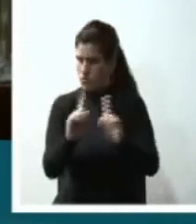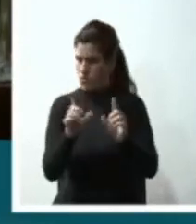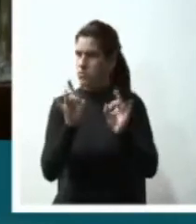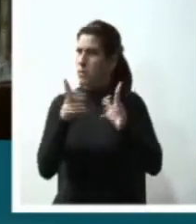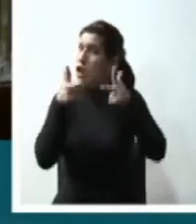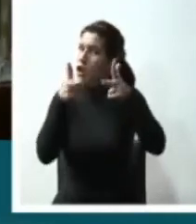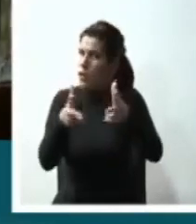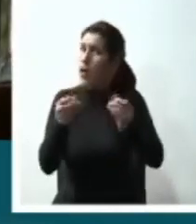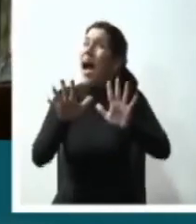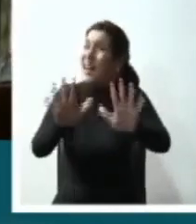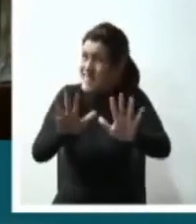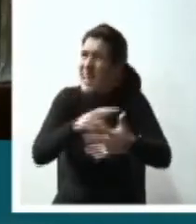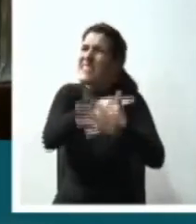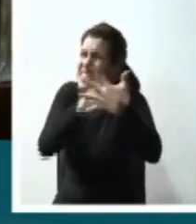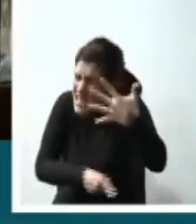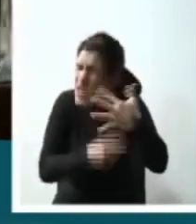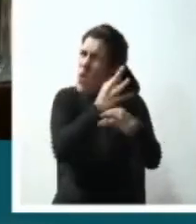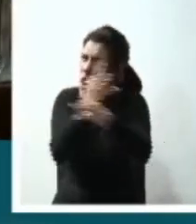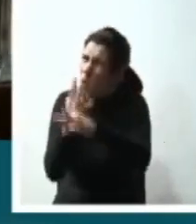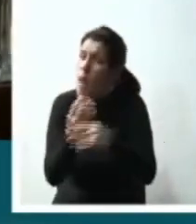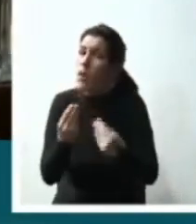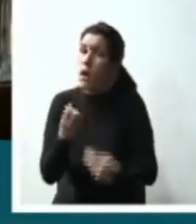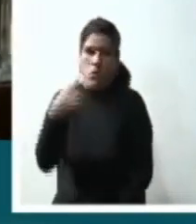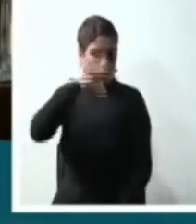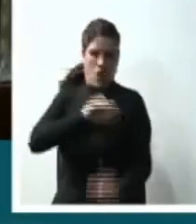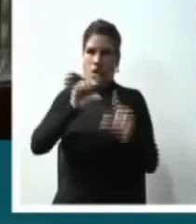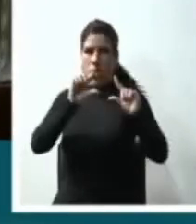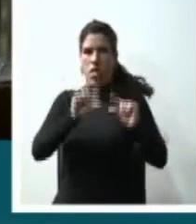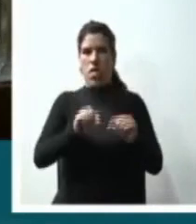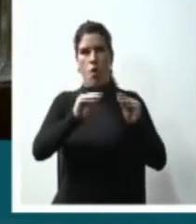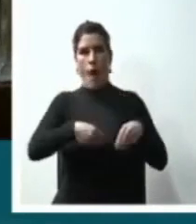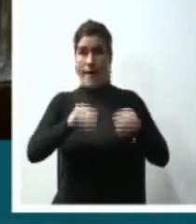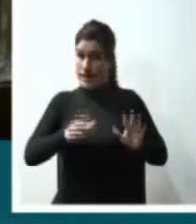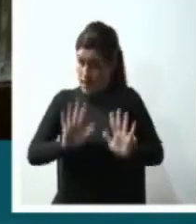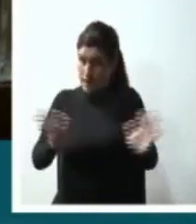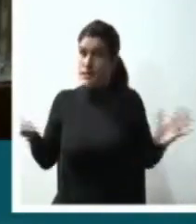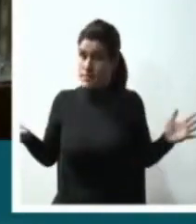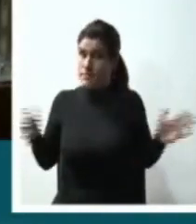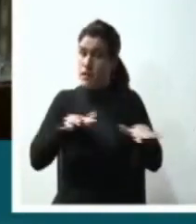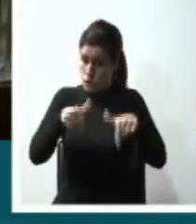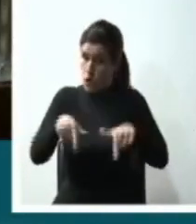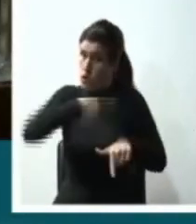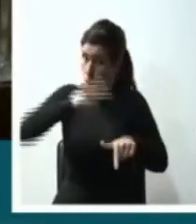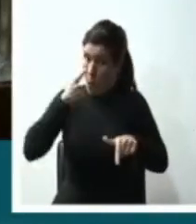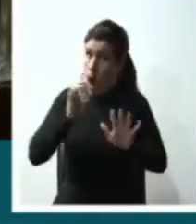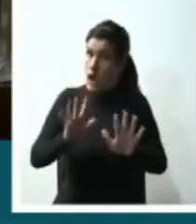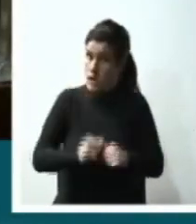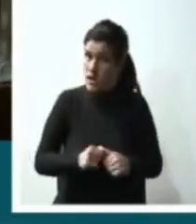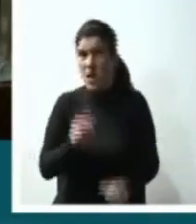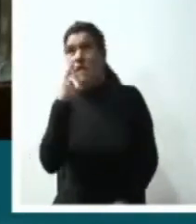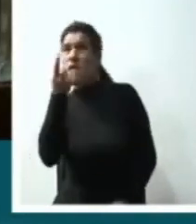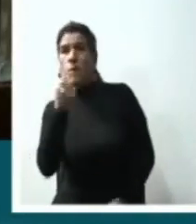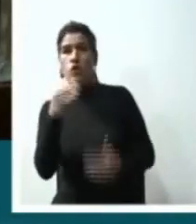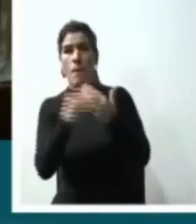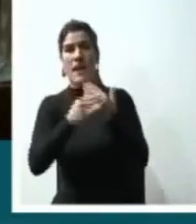para decir a 5 escuelas, porque no llegamos a fin de mes. Es decir, esa es la situación en la cual vivimos. Y escuchar a la ministra